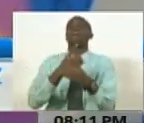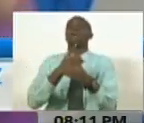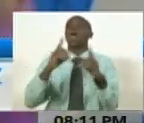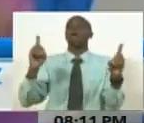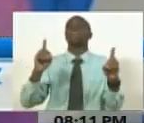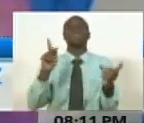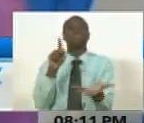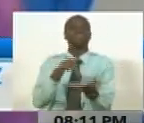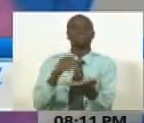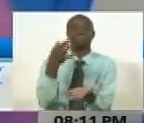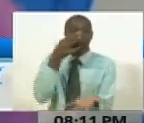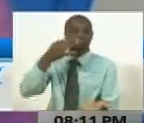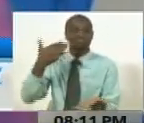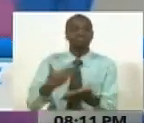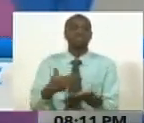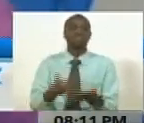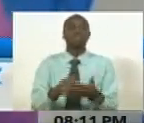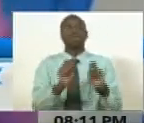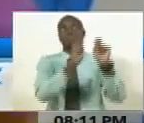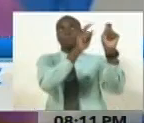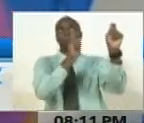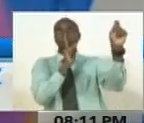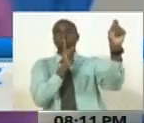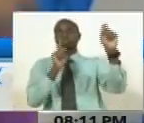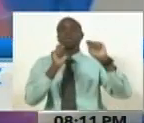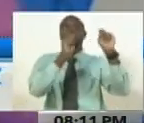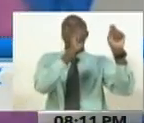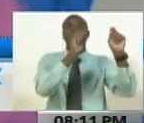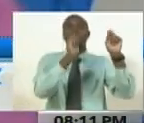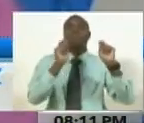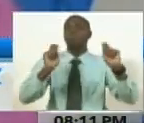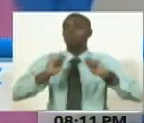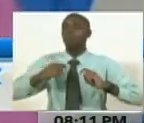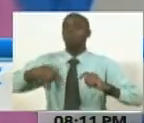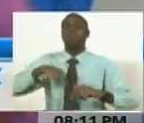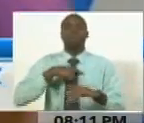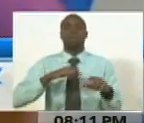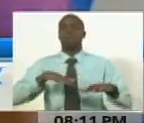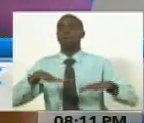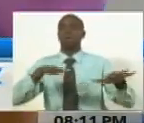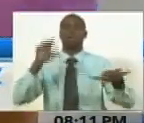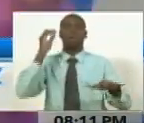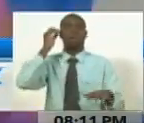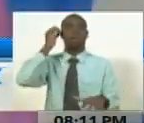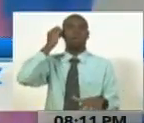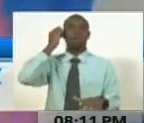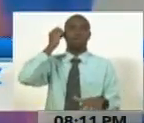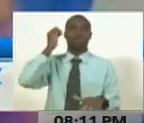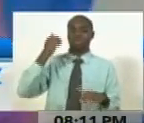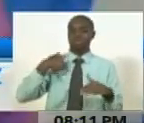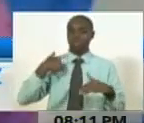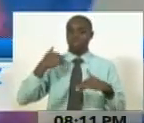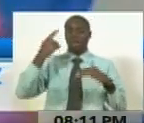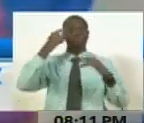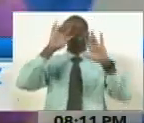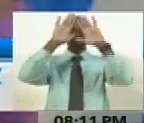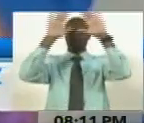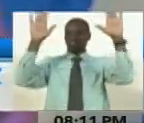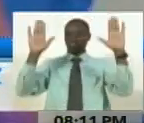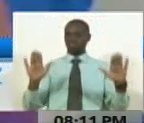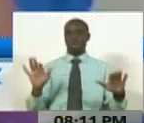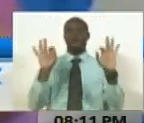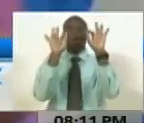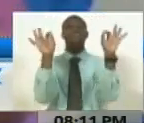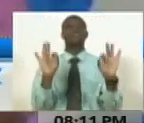protagónica, participativa. Así está, además, en nuestro texto constitucional. Nuestro modelo de Estado, una